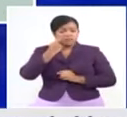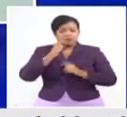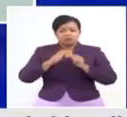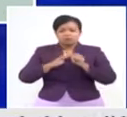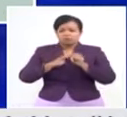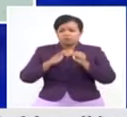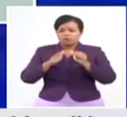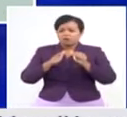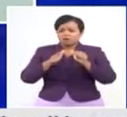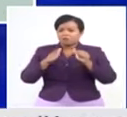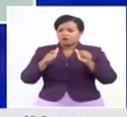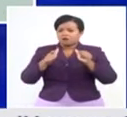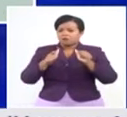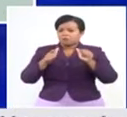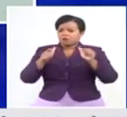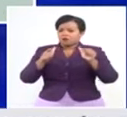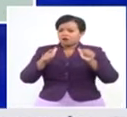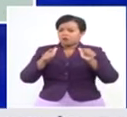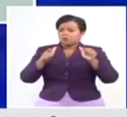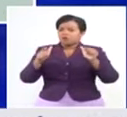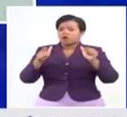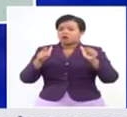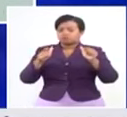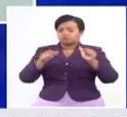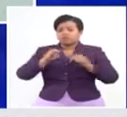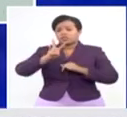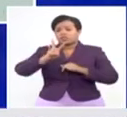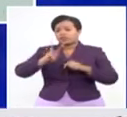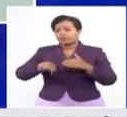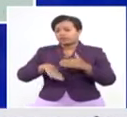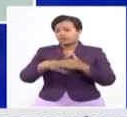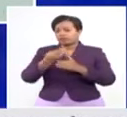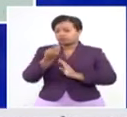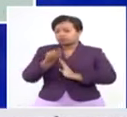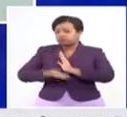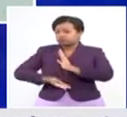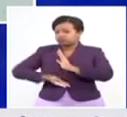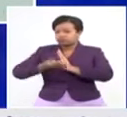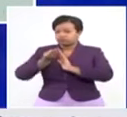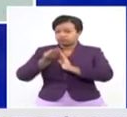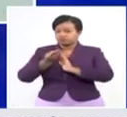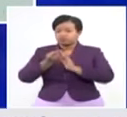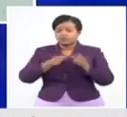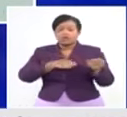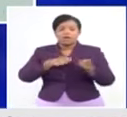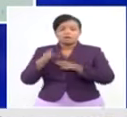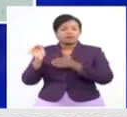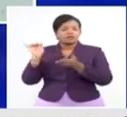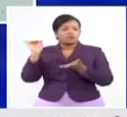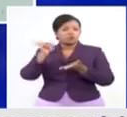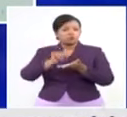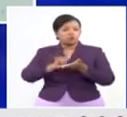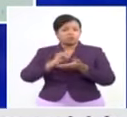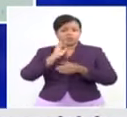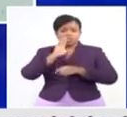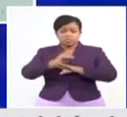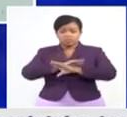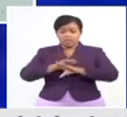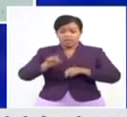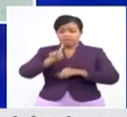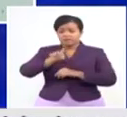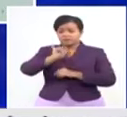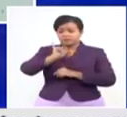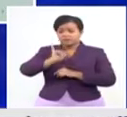una escalera en los últimos 3 días. Importados, como yo dije, ya 17 diagnosticados